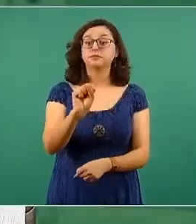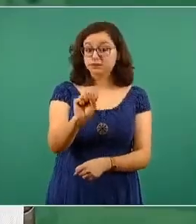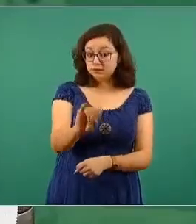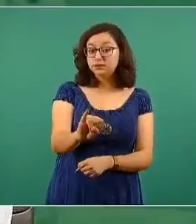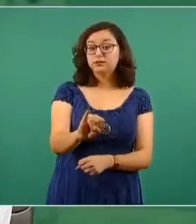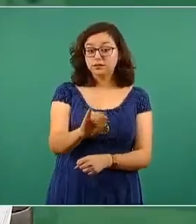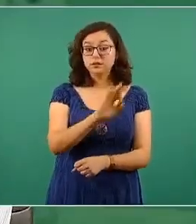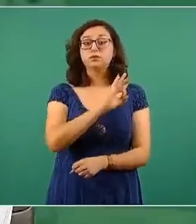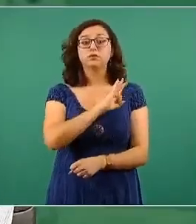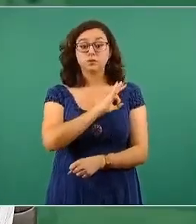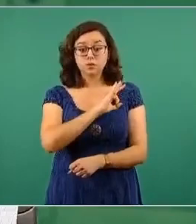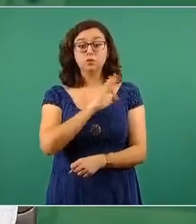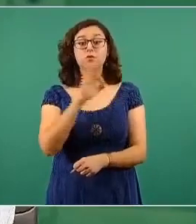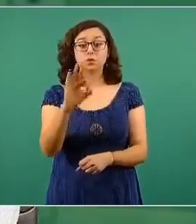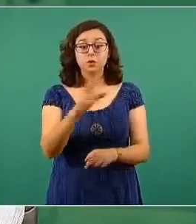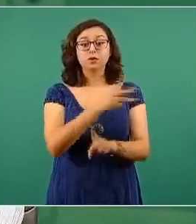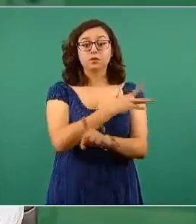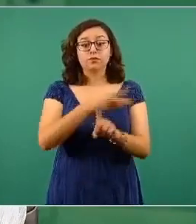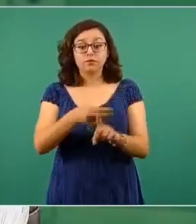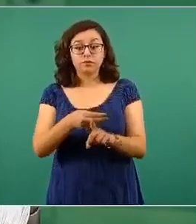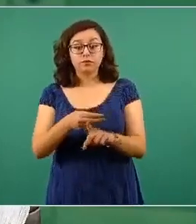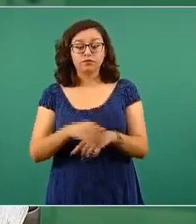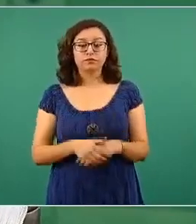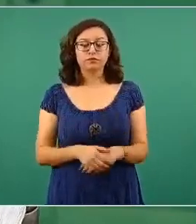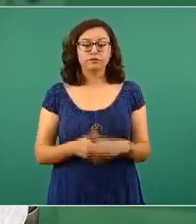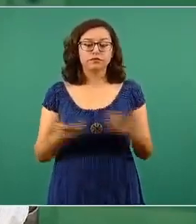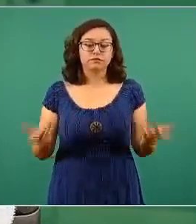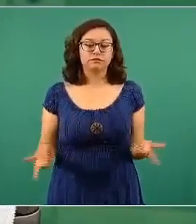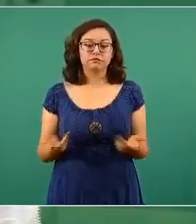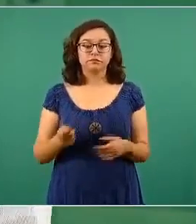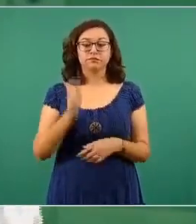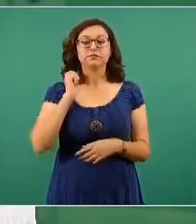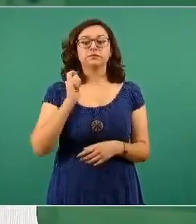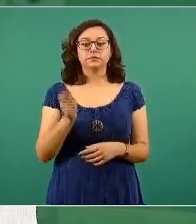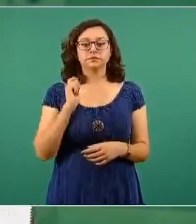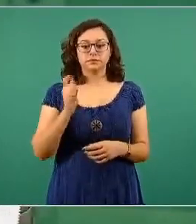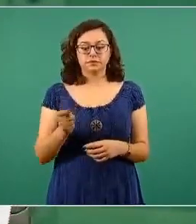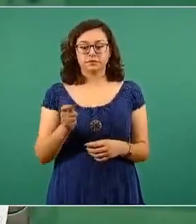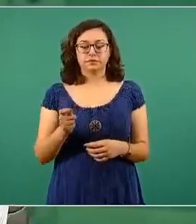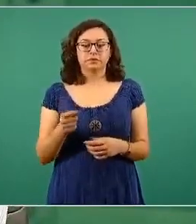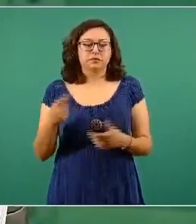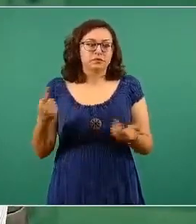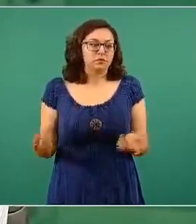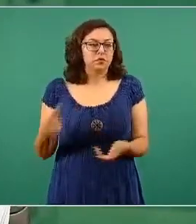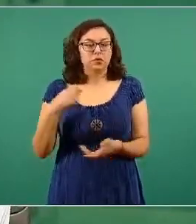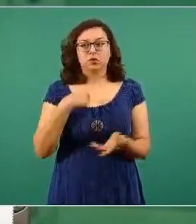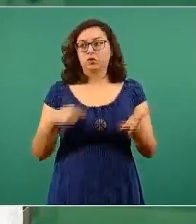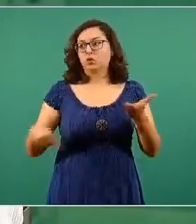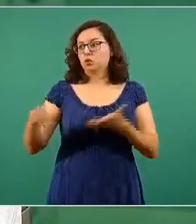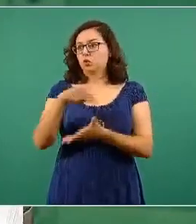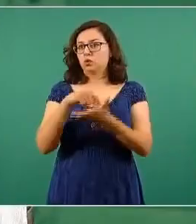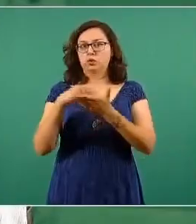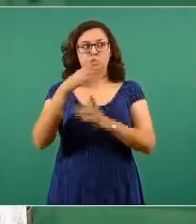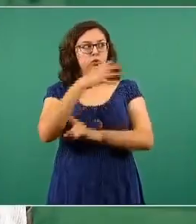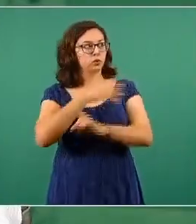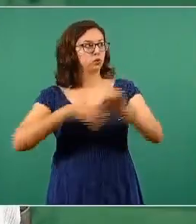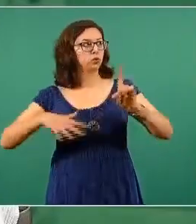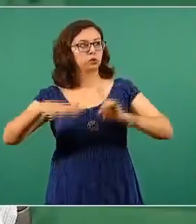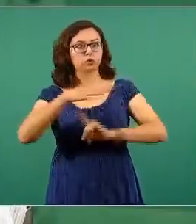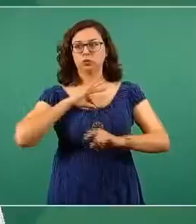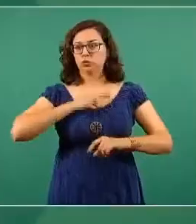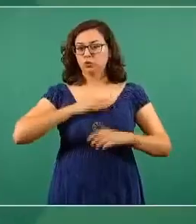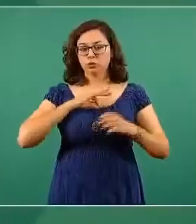lo traemos nuevamente a colación, contagiar significa que si yo me encuentro en un ambiente epidémico, como todavía